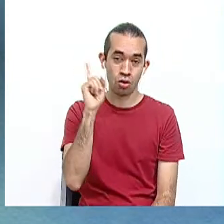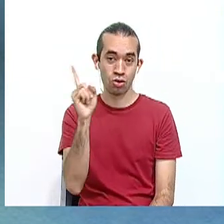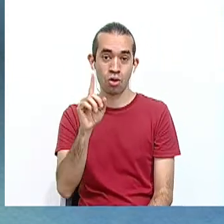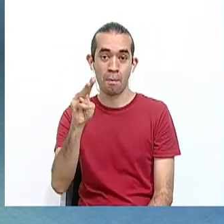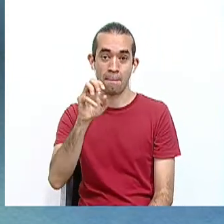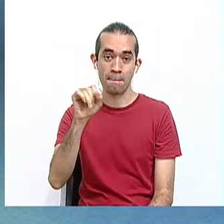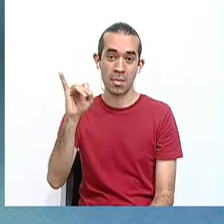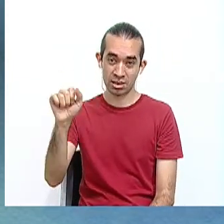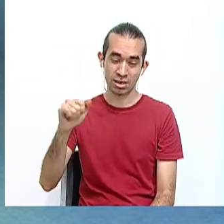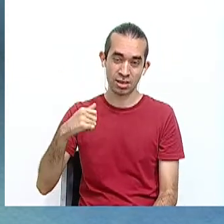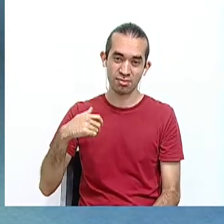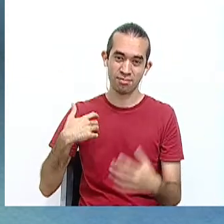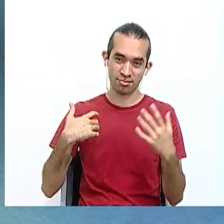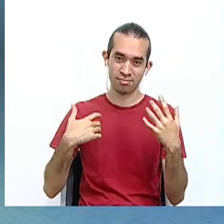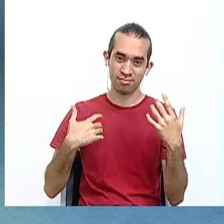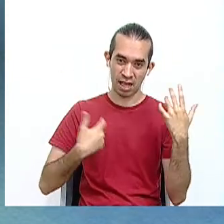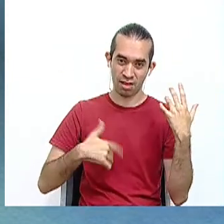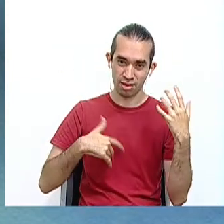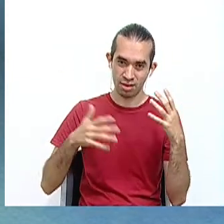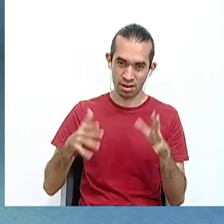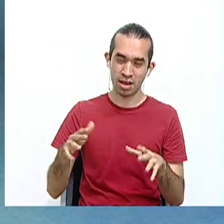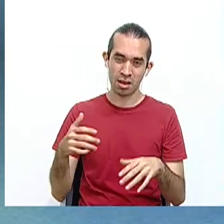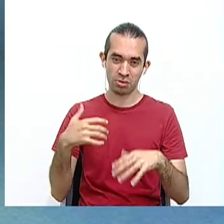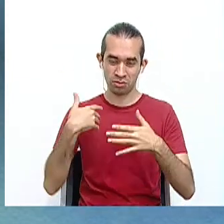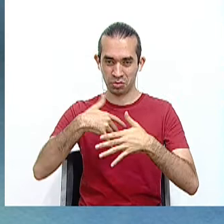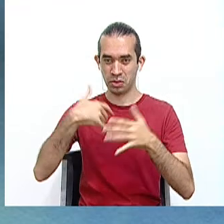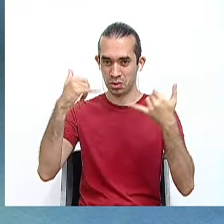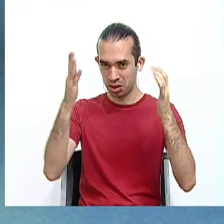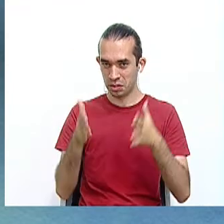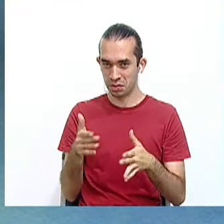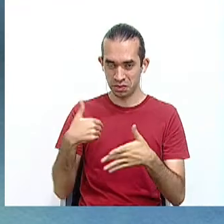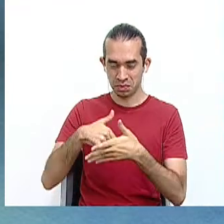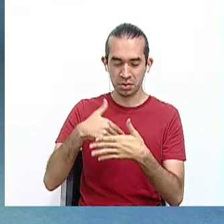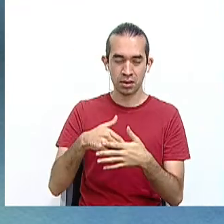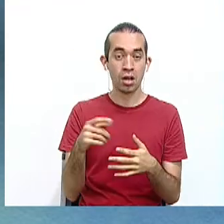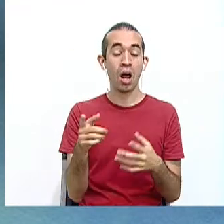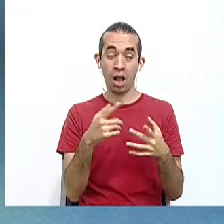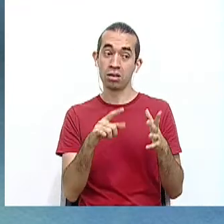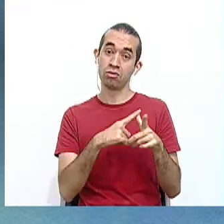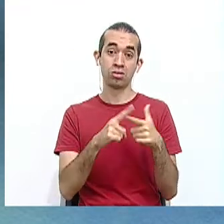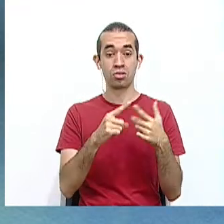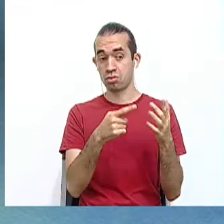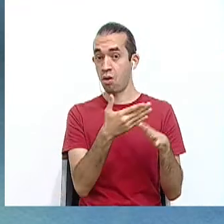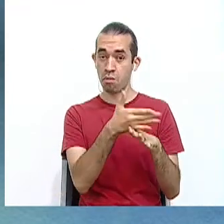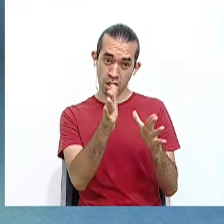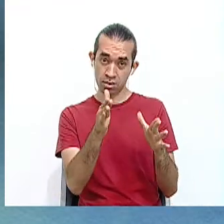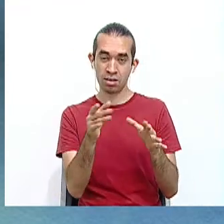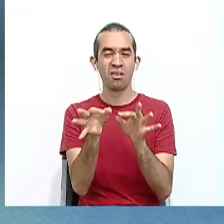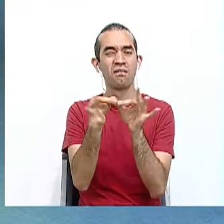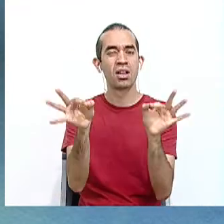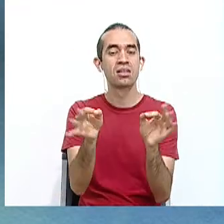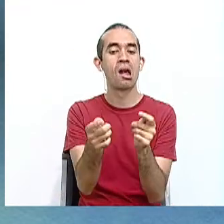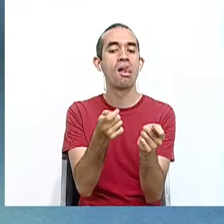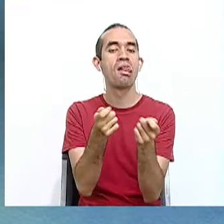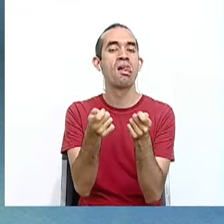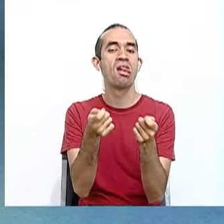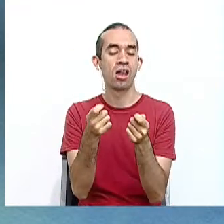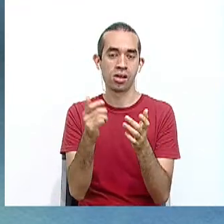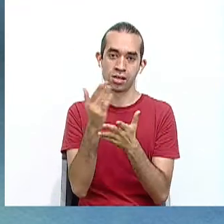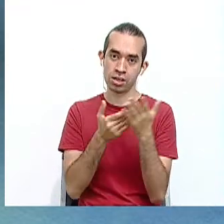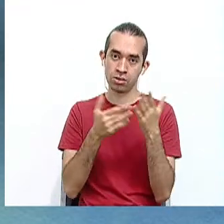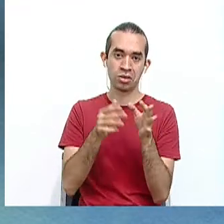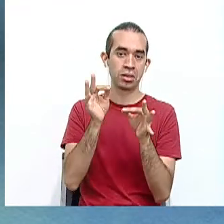También con una frase manipuladora. Debemos tener mucho cuidado sobre este tipo de información. Algunos simplemente